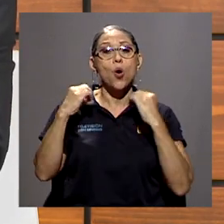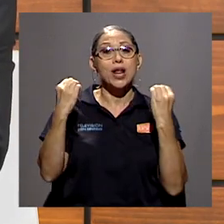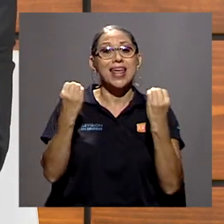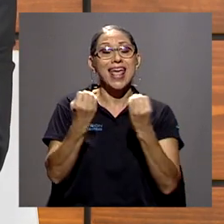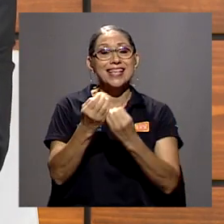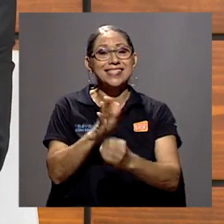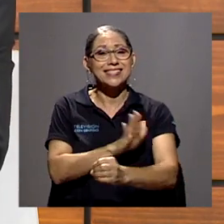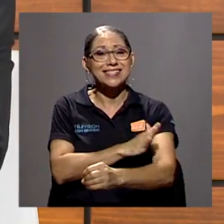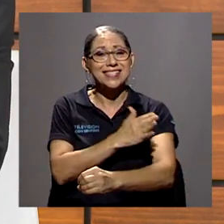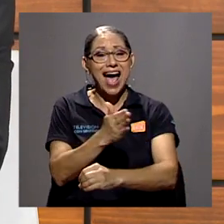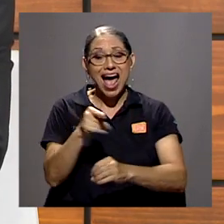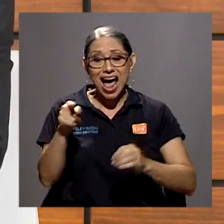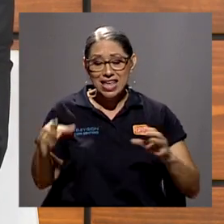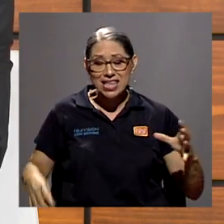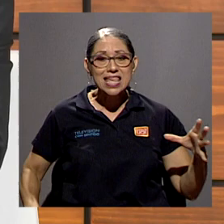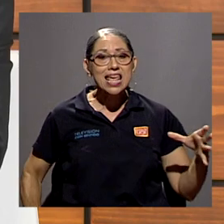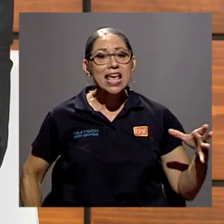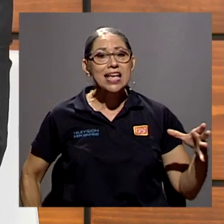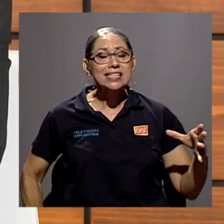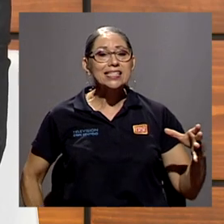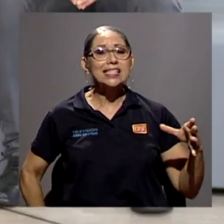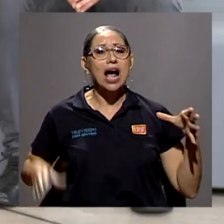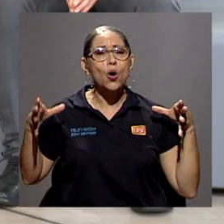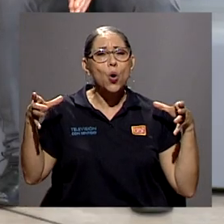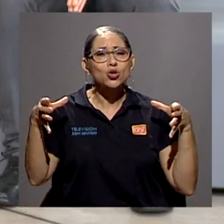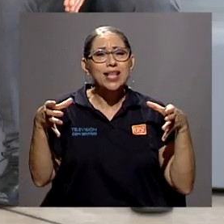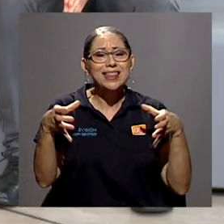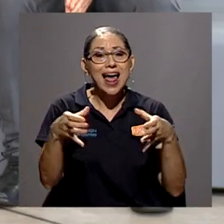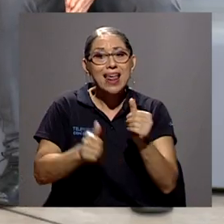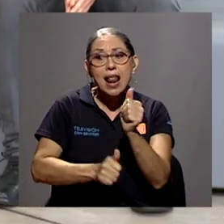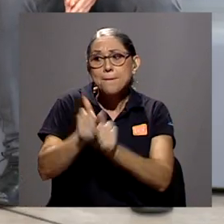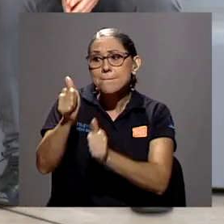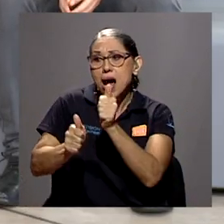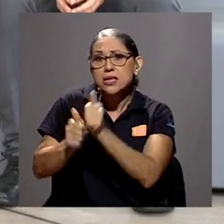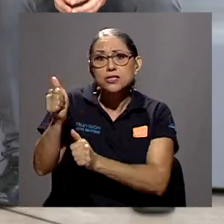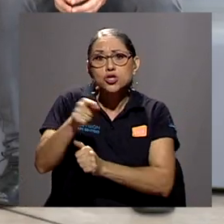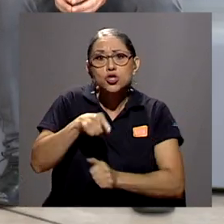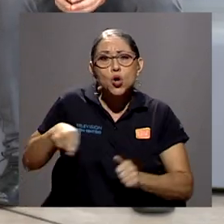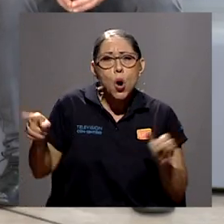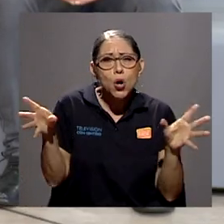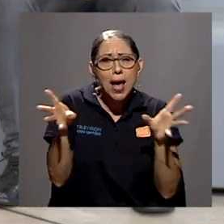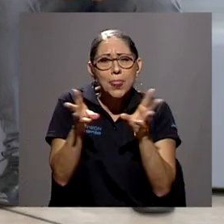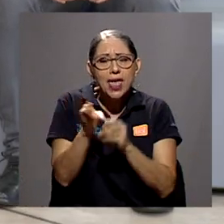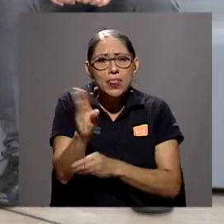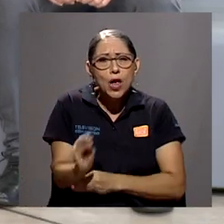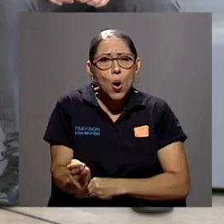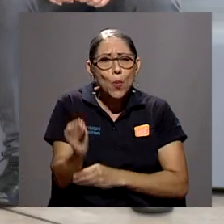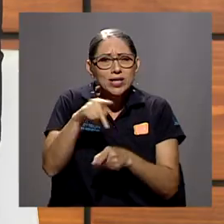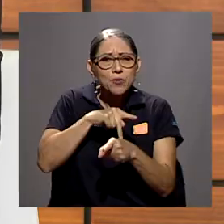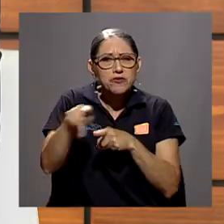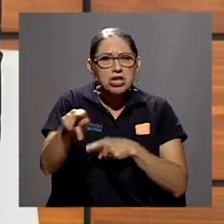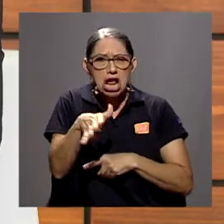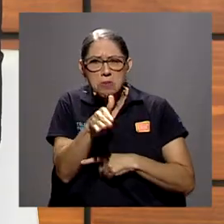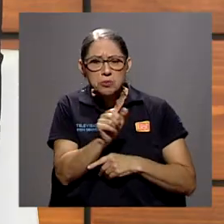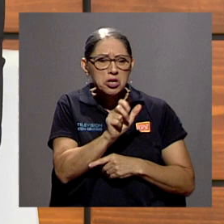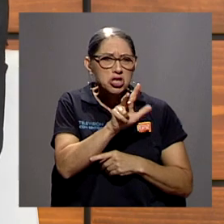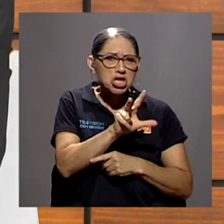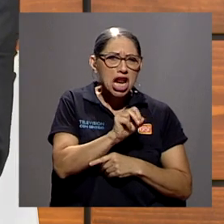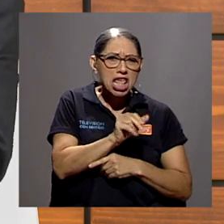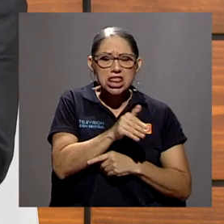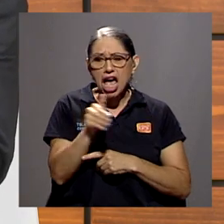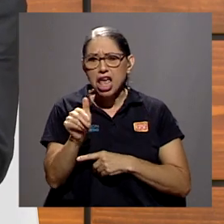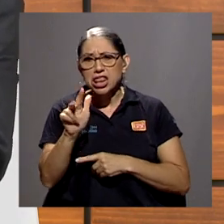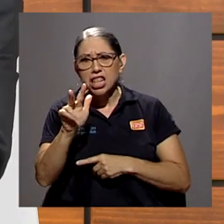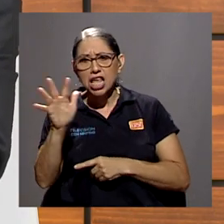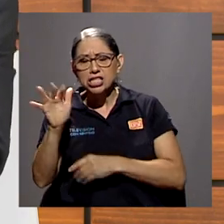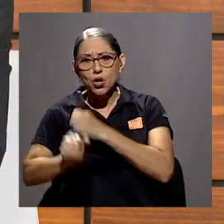concentrada la mayor cantidad de jóvenes profesionales que oscilan más o menos entre los 30 y 35 años que dentro de muy pronto